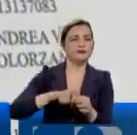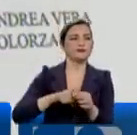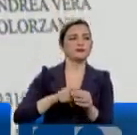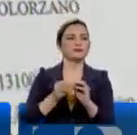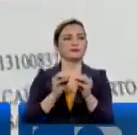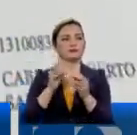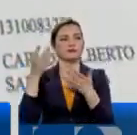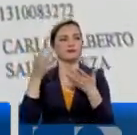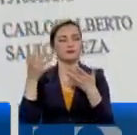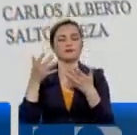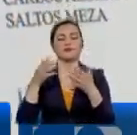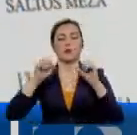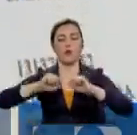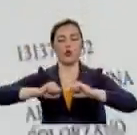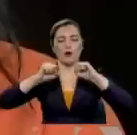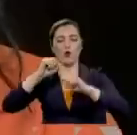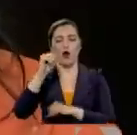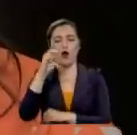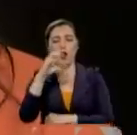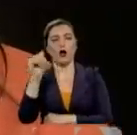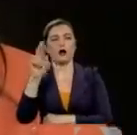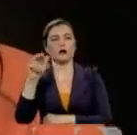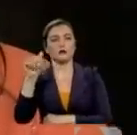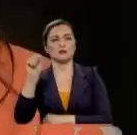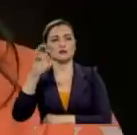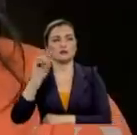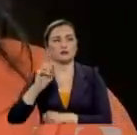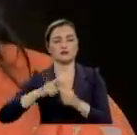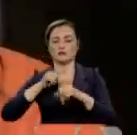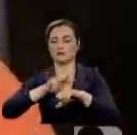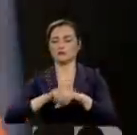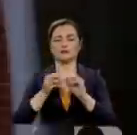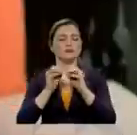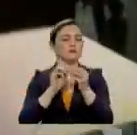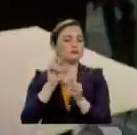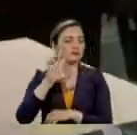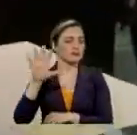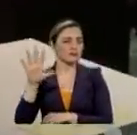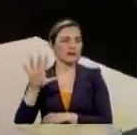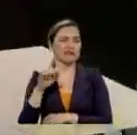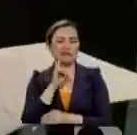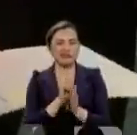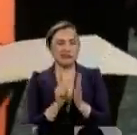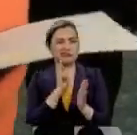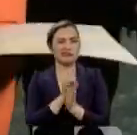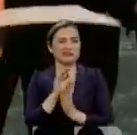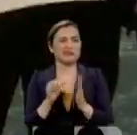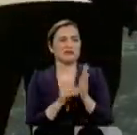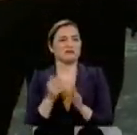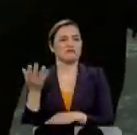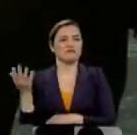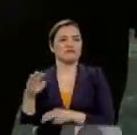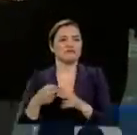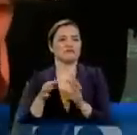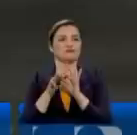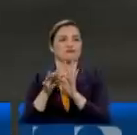Carrasco. Arteaga llegó la primera vez a la Asamblea por el Movimiento Alianza País, pero su periodo se ha visto marcado por denuncias que presentaron sus